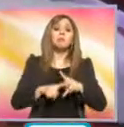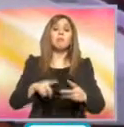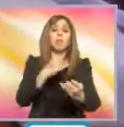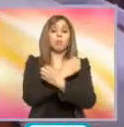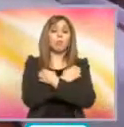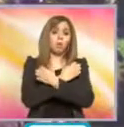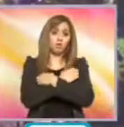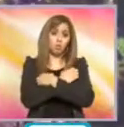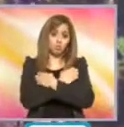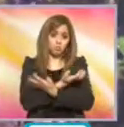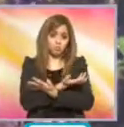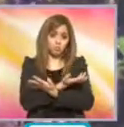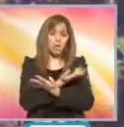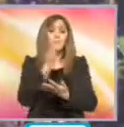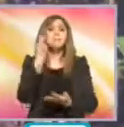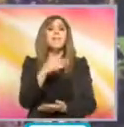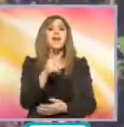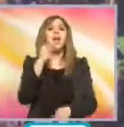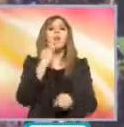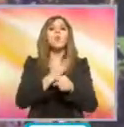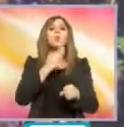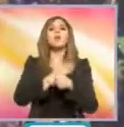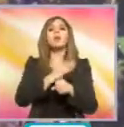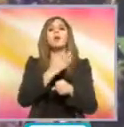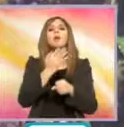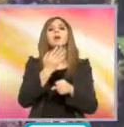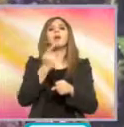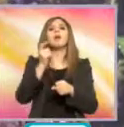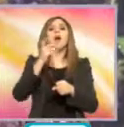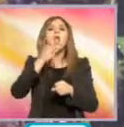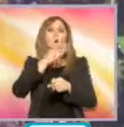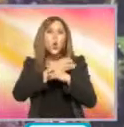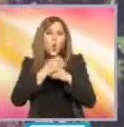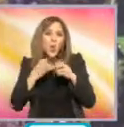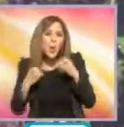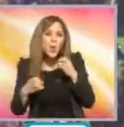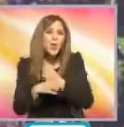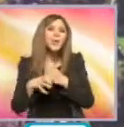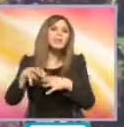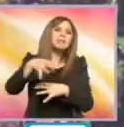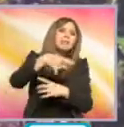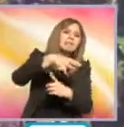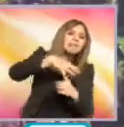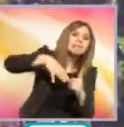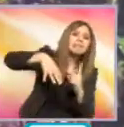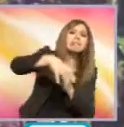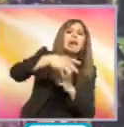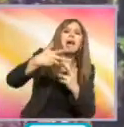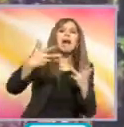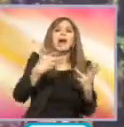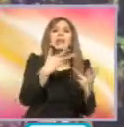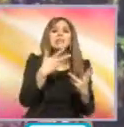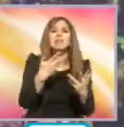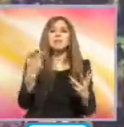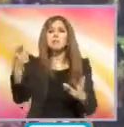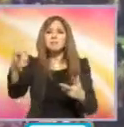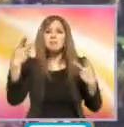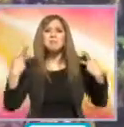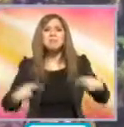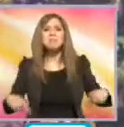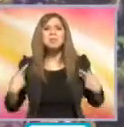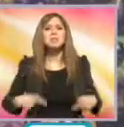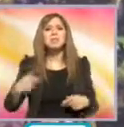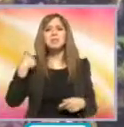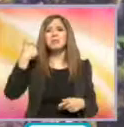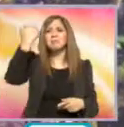ay, es que hoy tenemos, digamos, unos elementos en juego que son los que han levantado